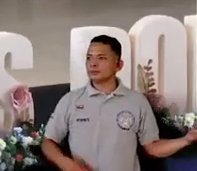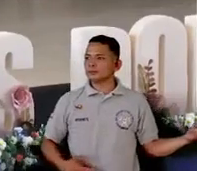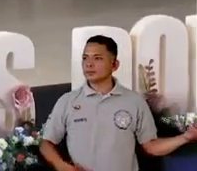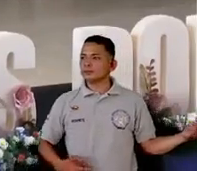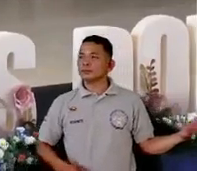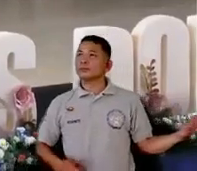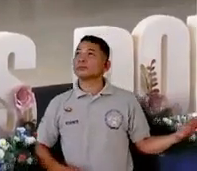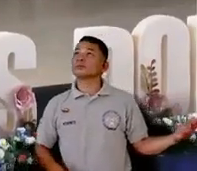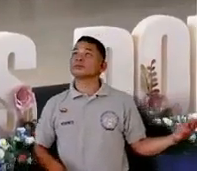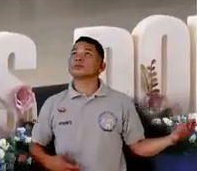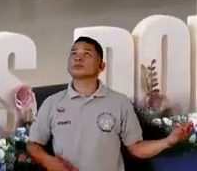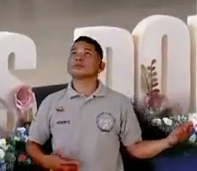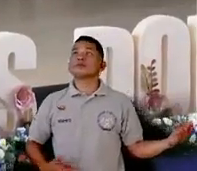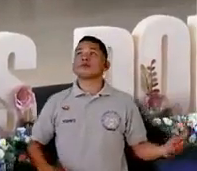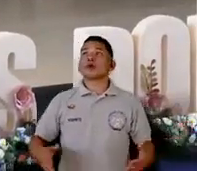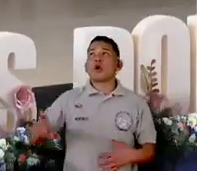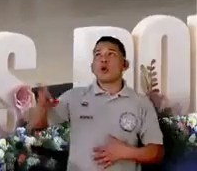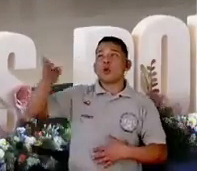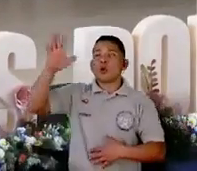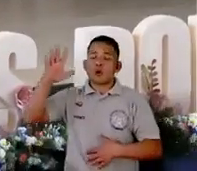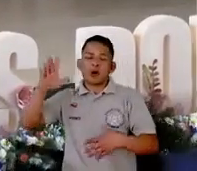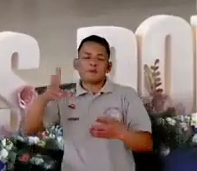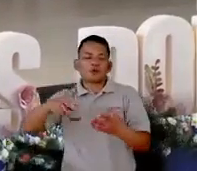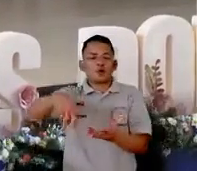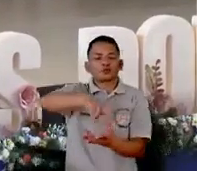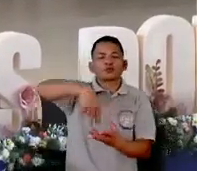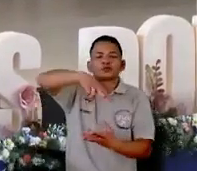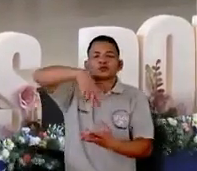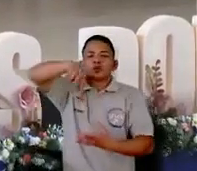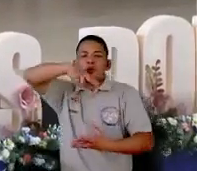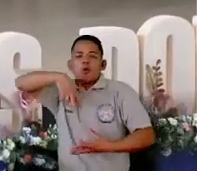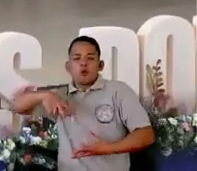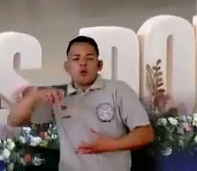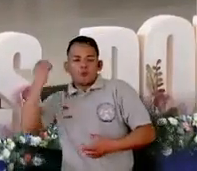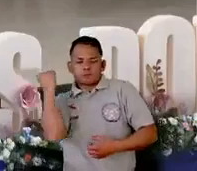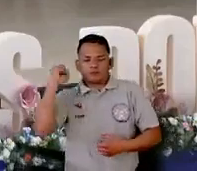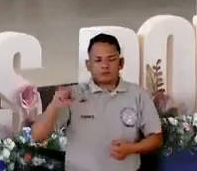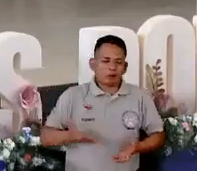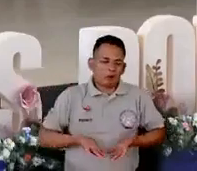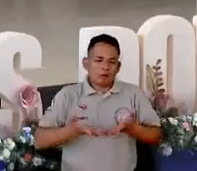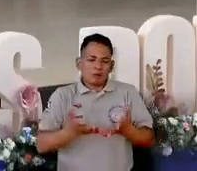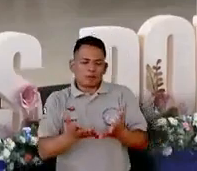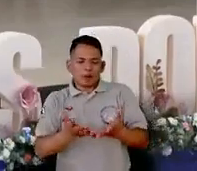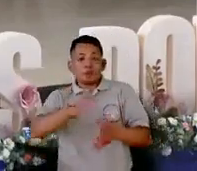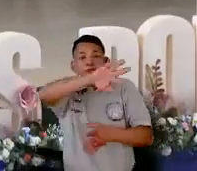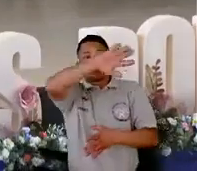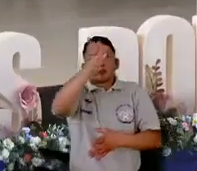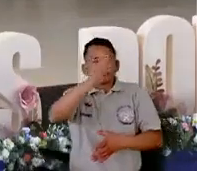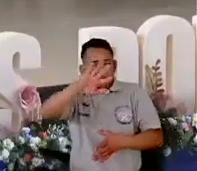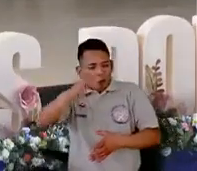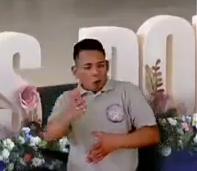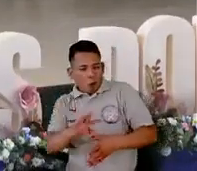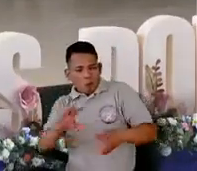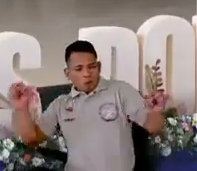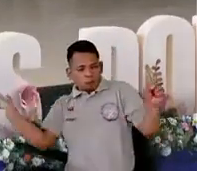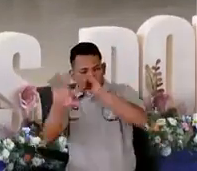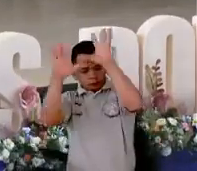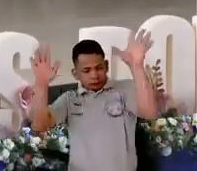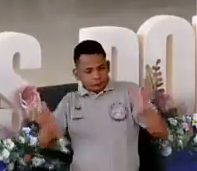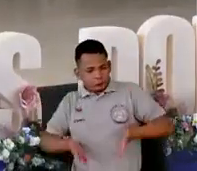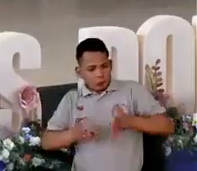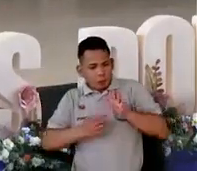Cuando Dios a Elías la victoria dio, en el monte Carmelo su gloria mostró.